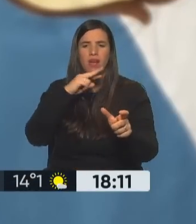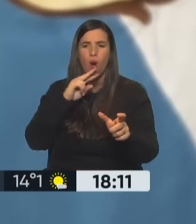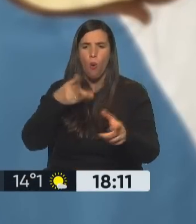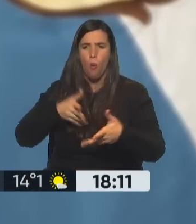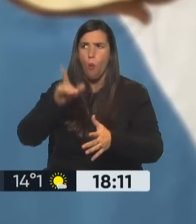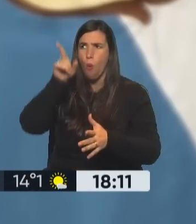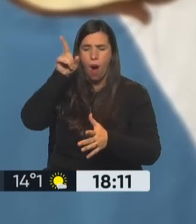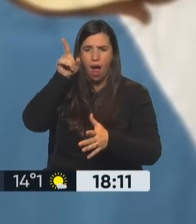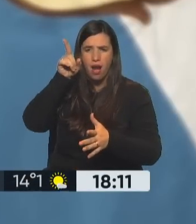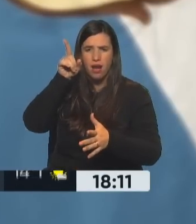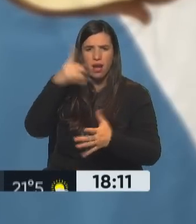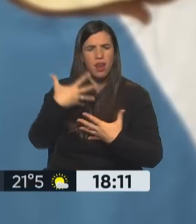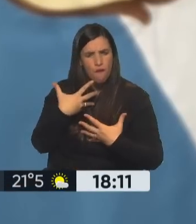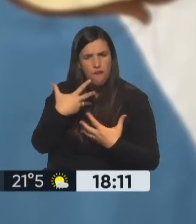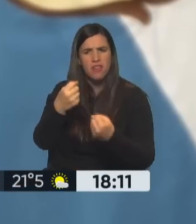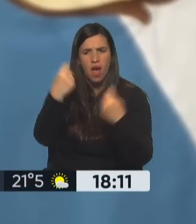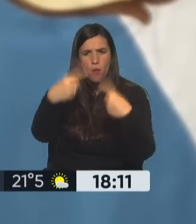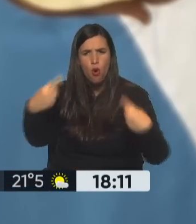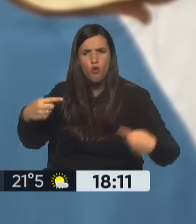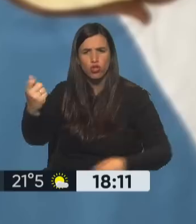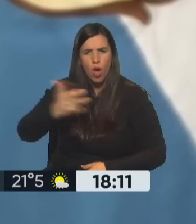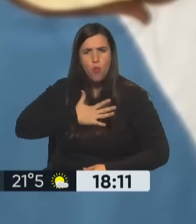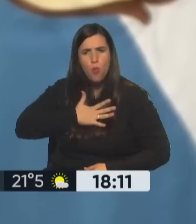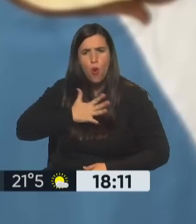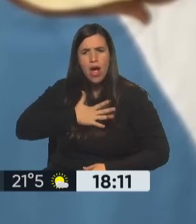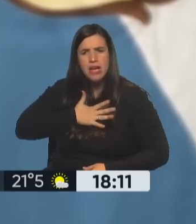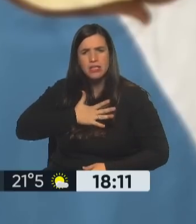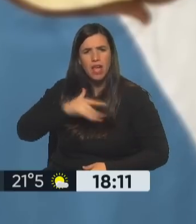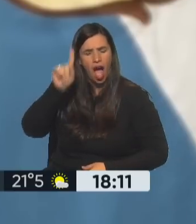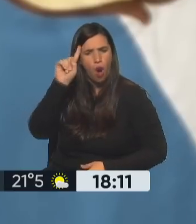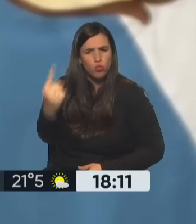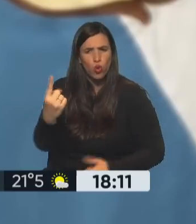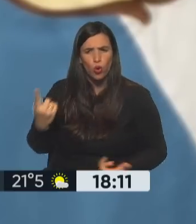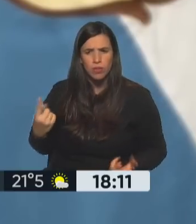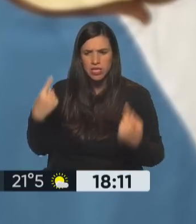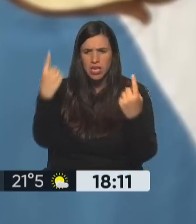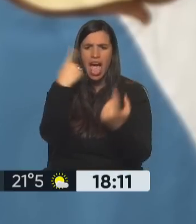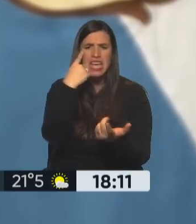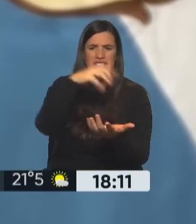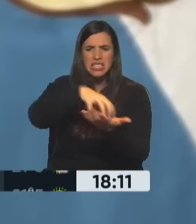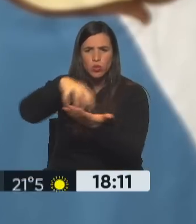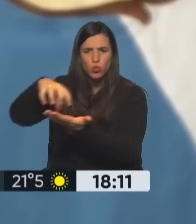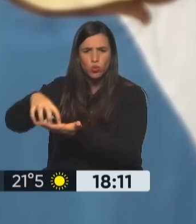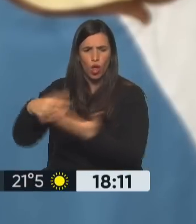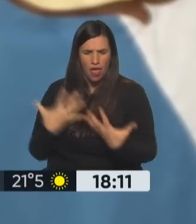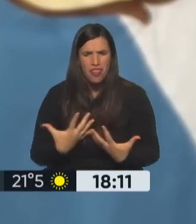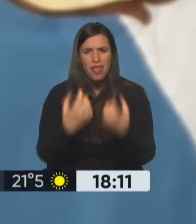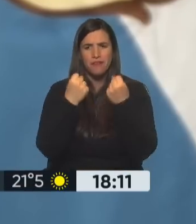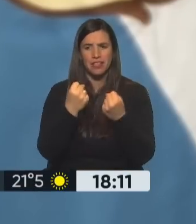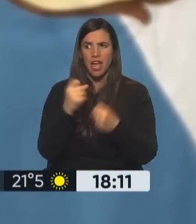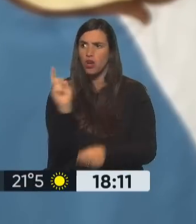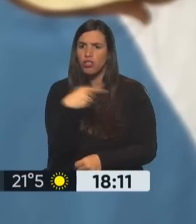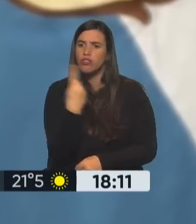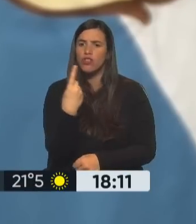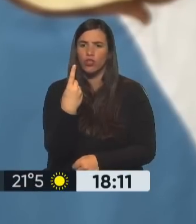defendamos lo nuestro, nuestra autonomía, nuestras instituciones. Tenemos el derecho a elegir quiénes conducirán